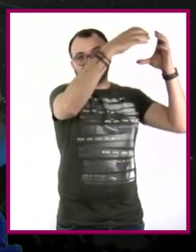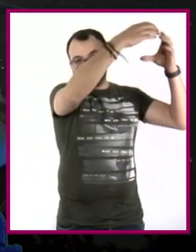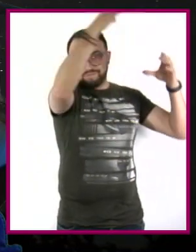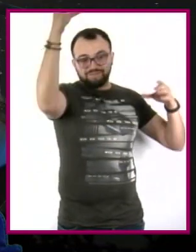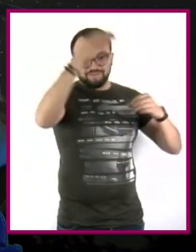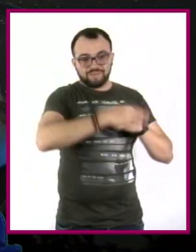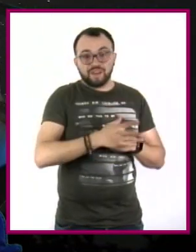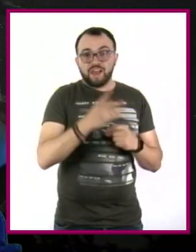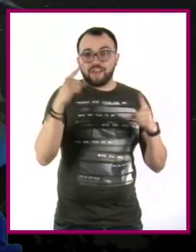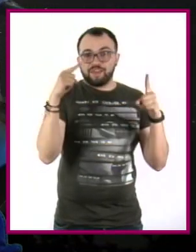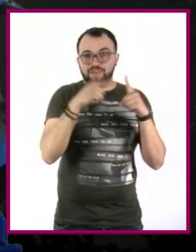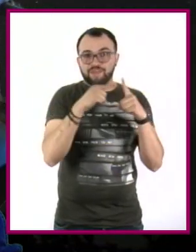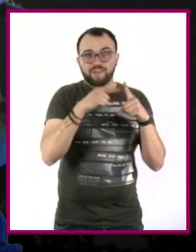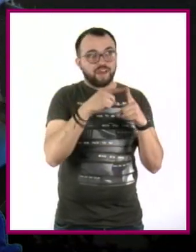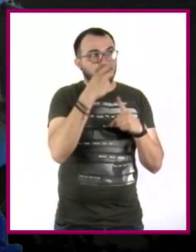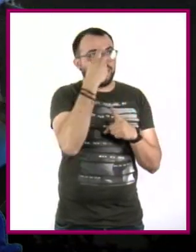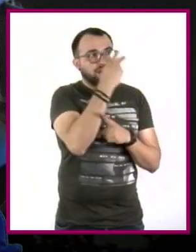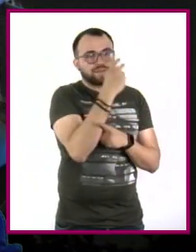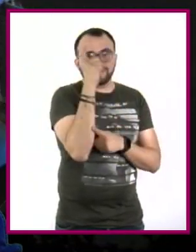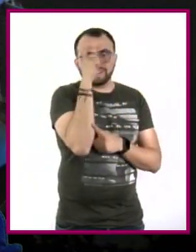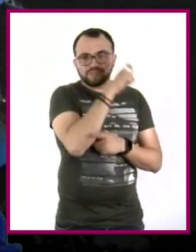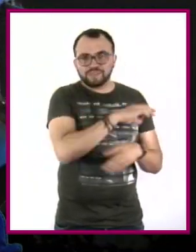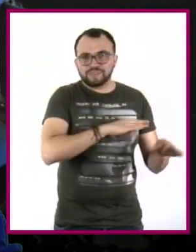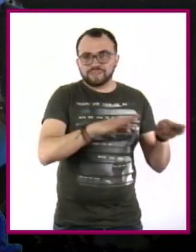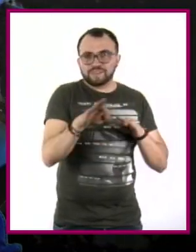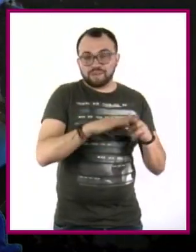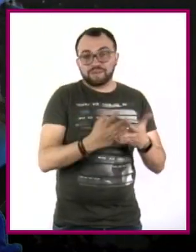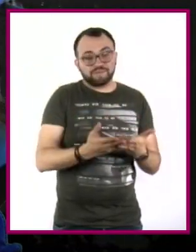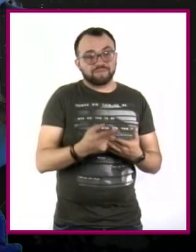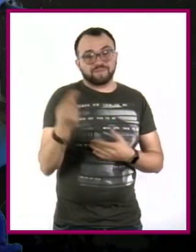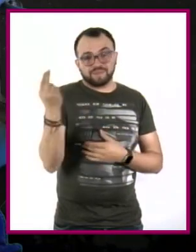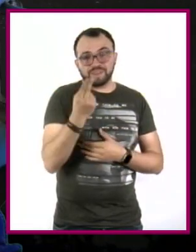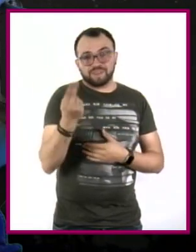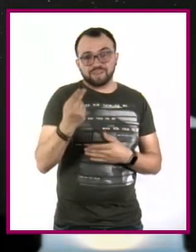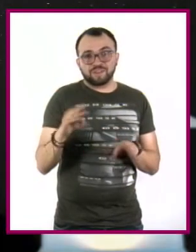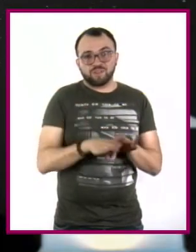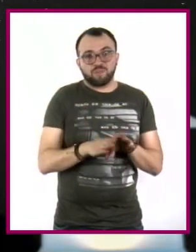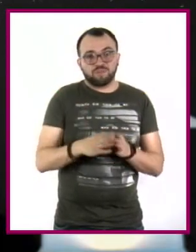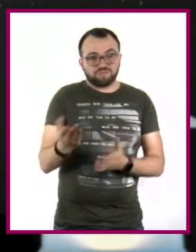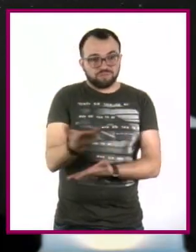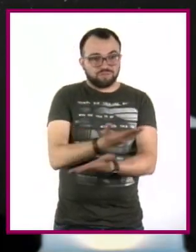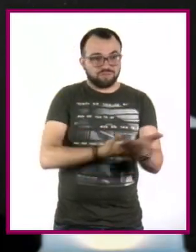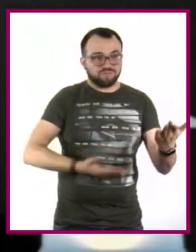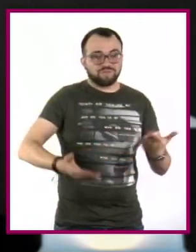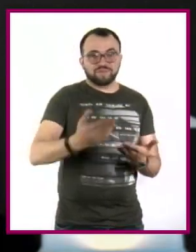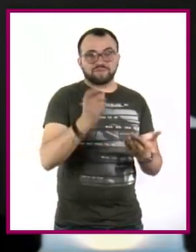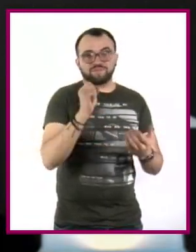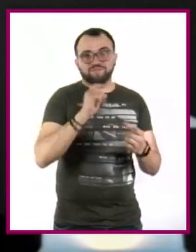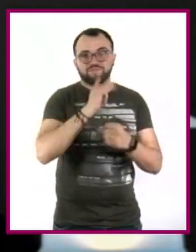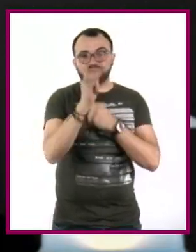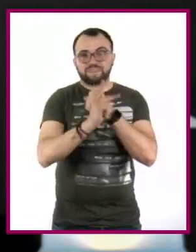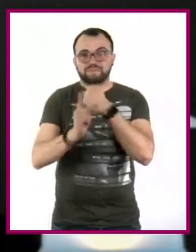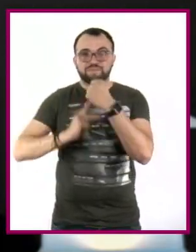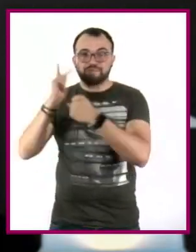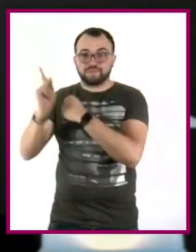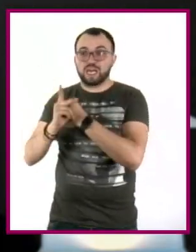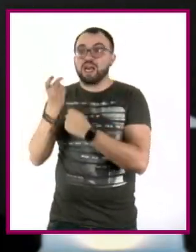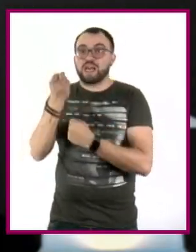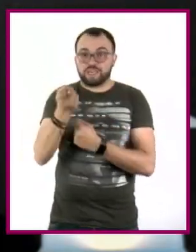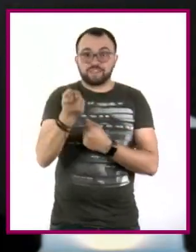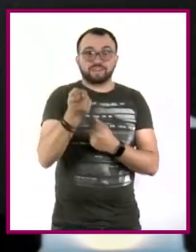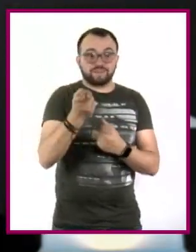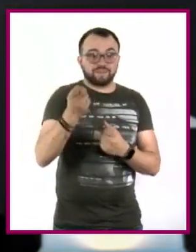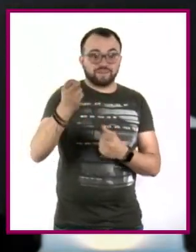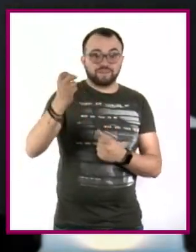para una tarea así de grande y compleja fue necesaria la cooperación de varios países. Allí fue donde científicos mexicanos